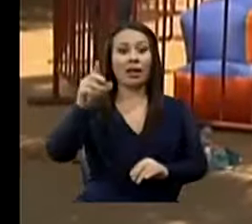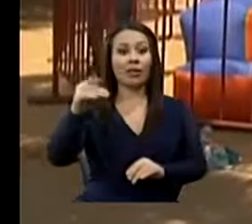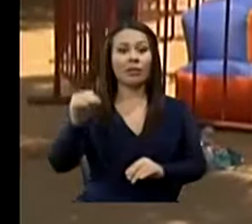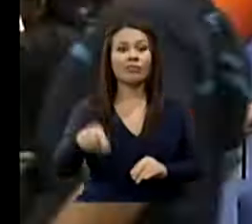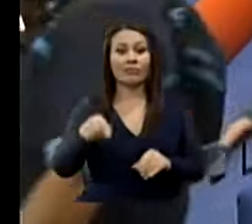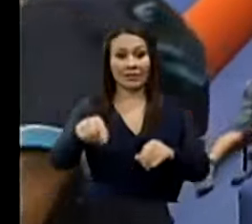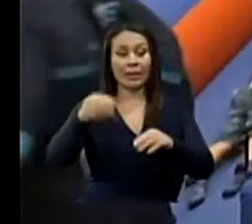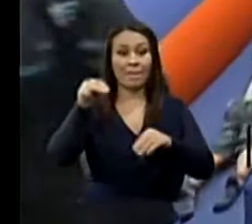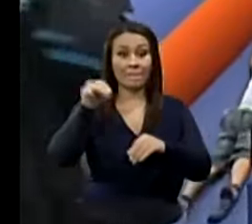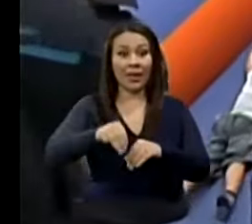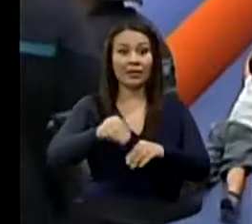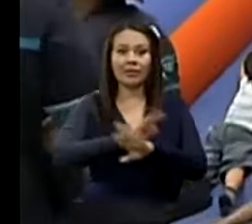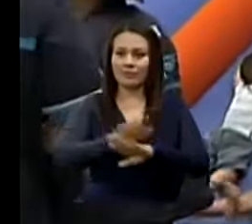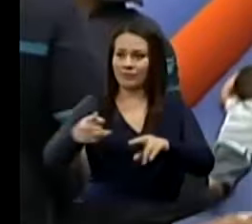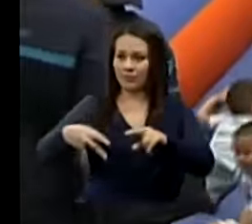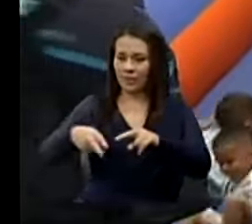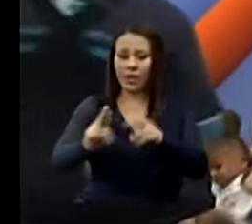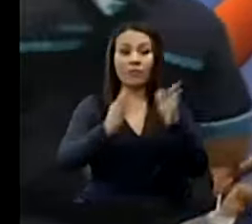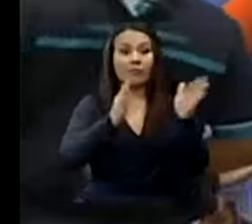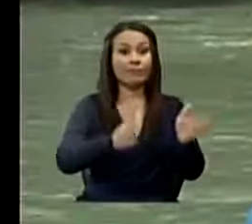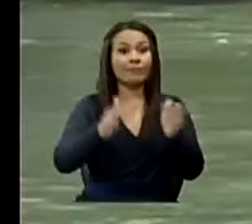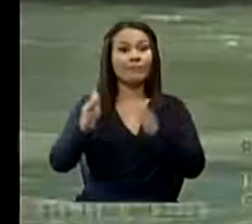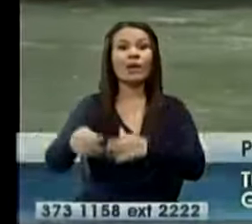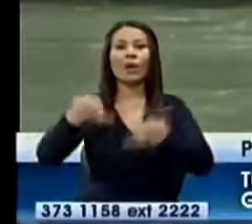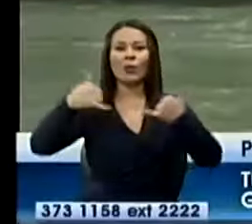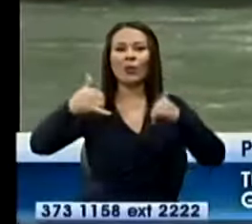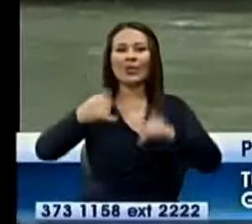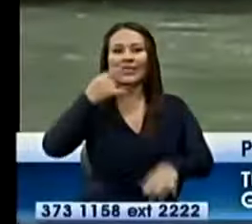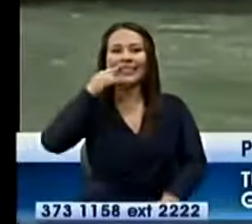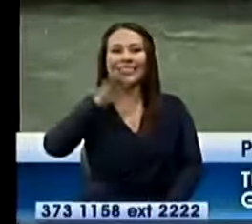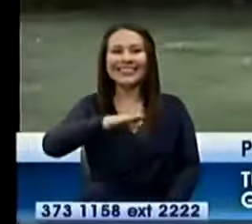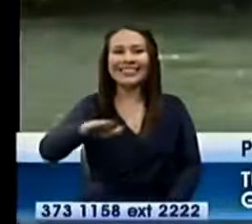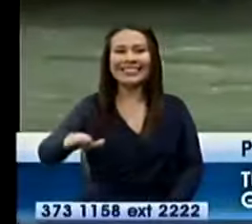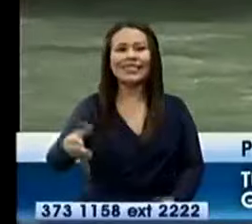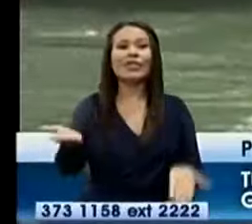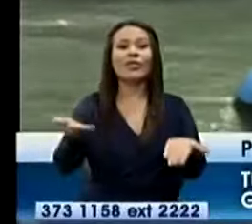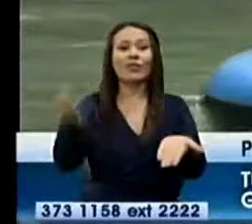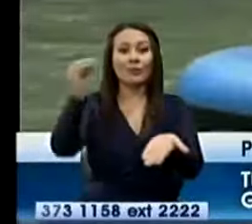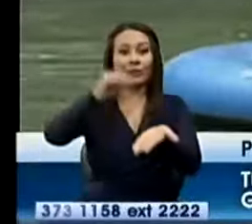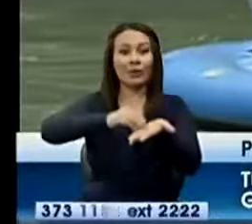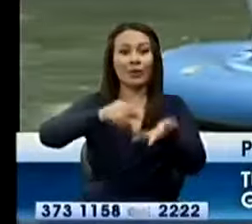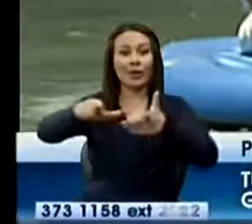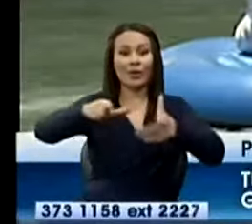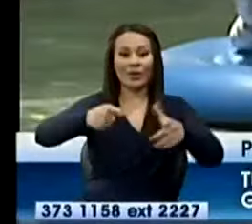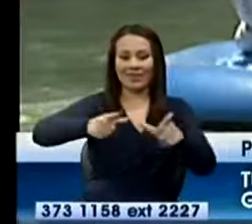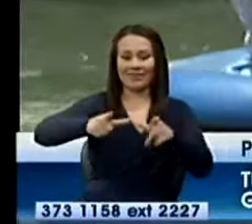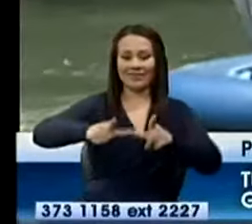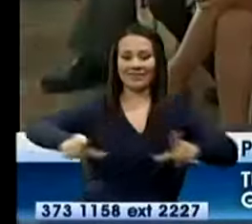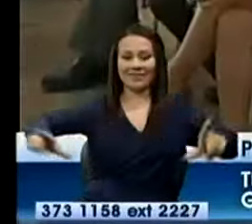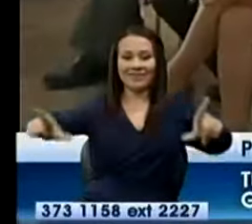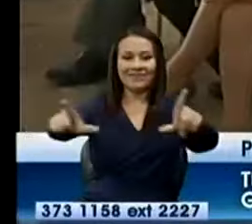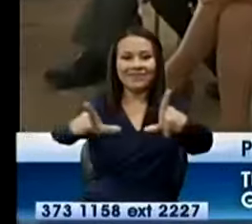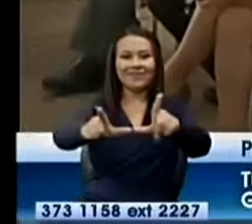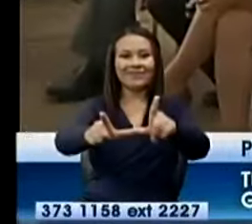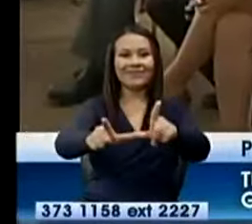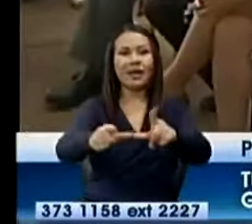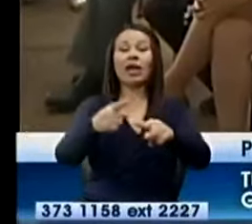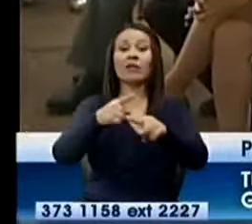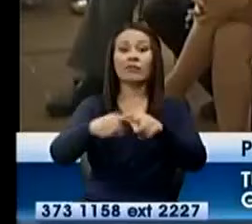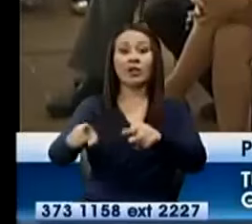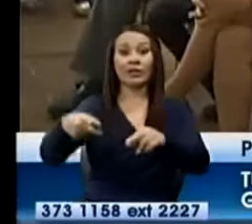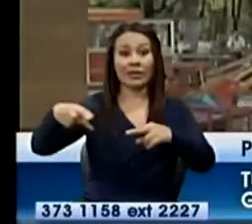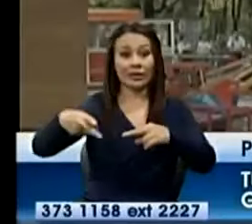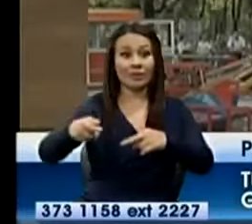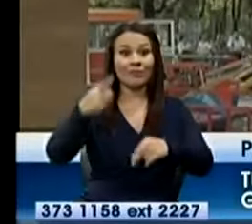inauguró la primera etapa del proyecto compuesta por juegos infantiles y que está ubicada en el sector de la laguna mientras que la